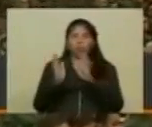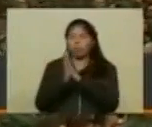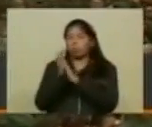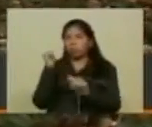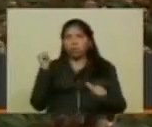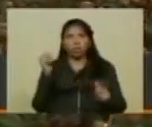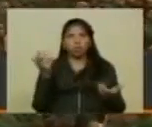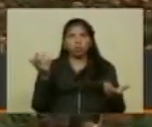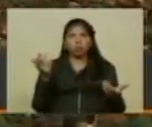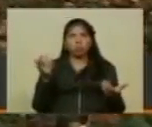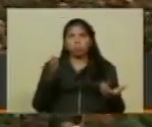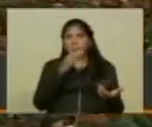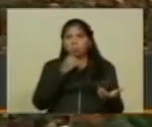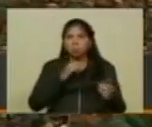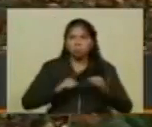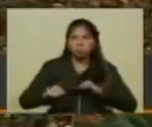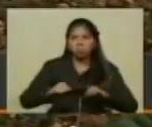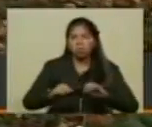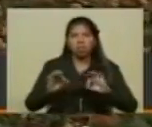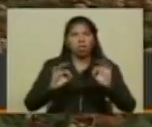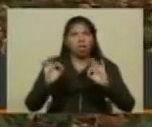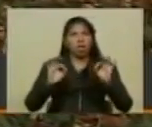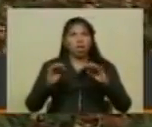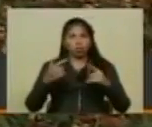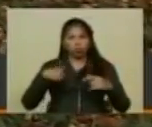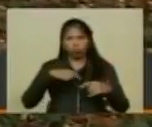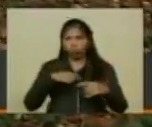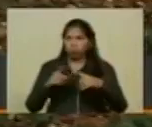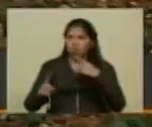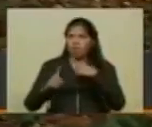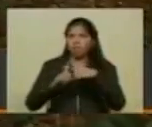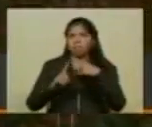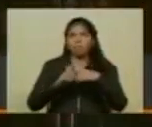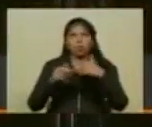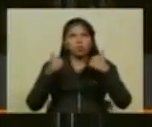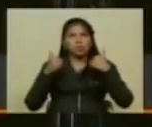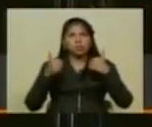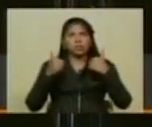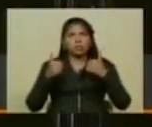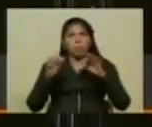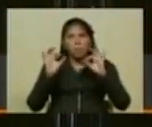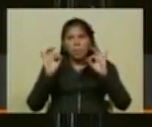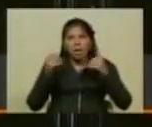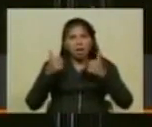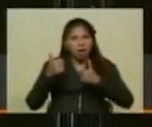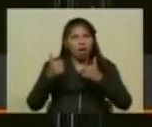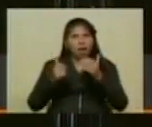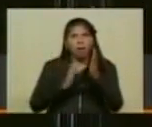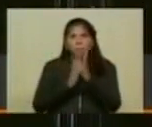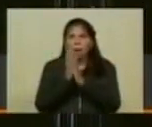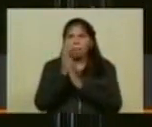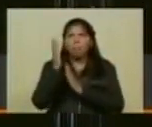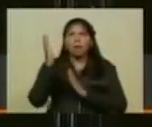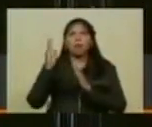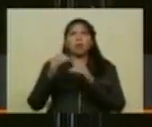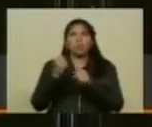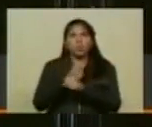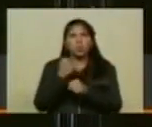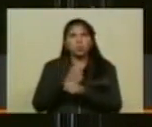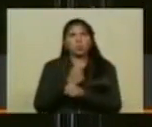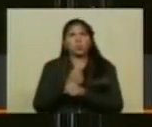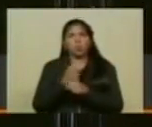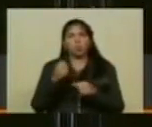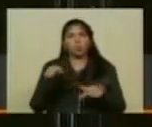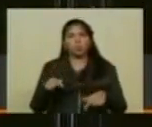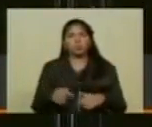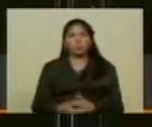Íbamos en un ritmo bien positivo desde el punto de vista del clima necesario en el país para asumir